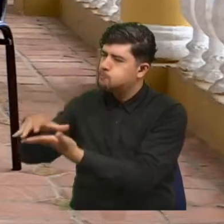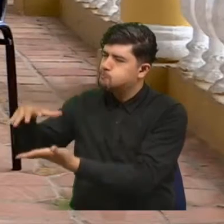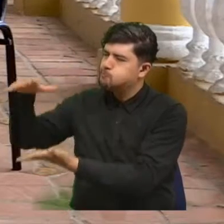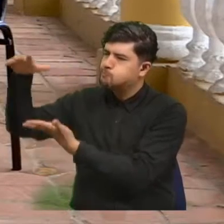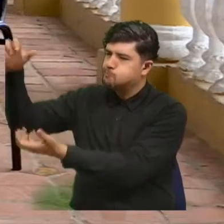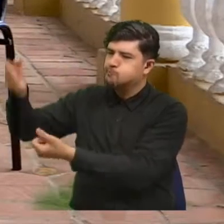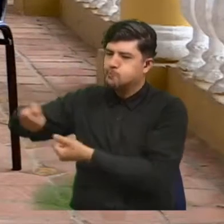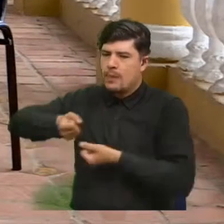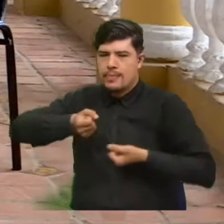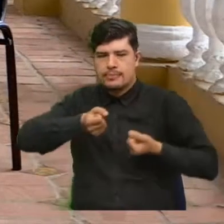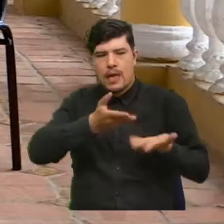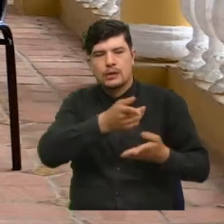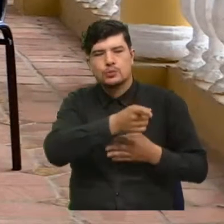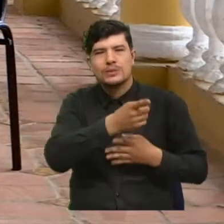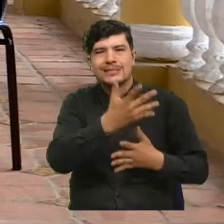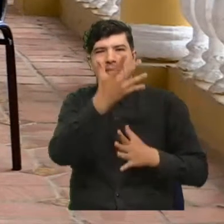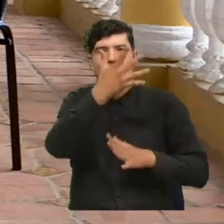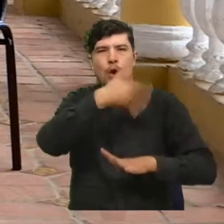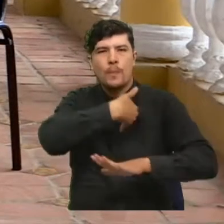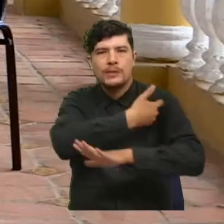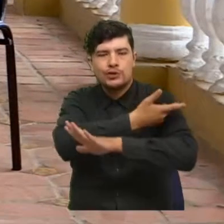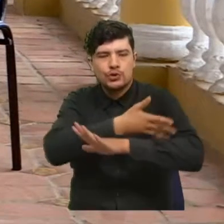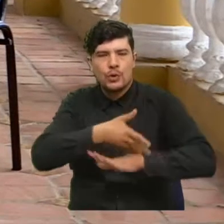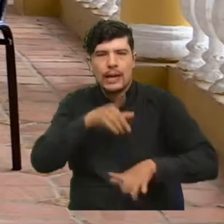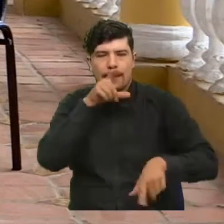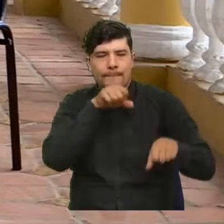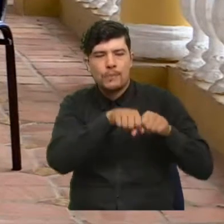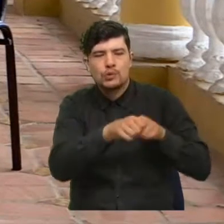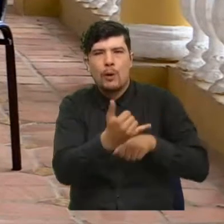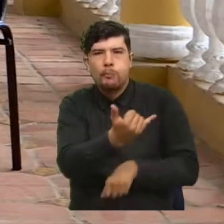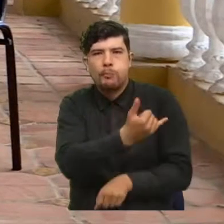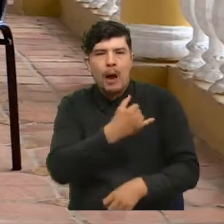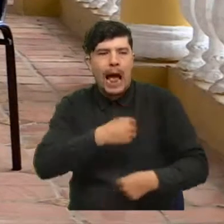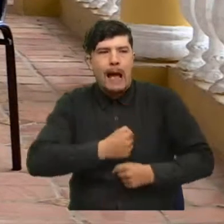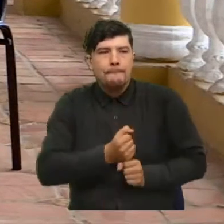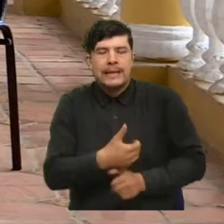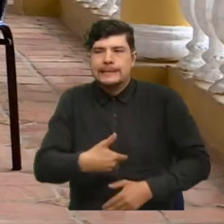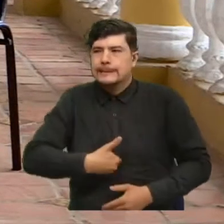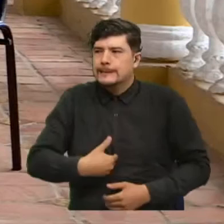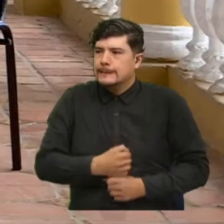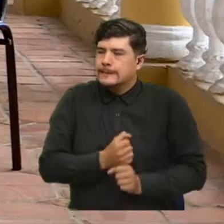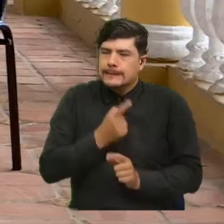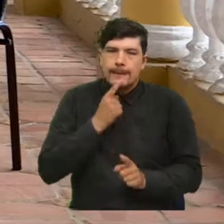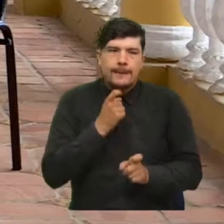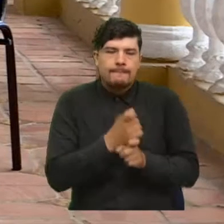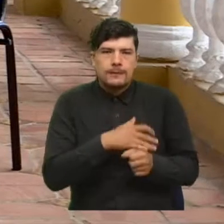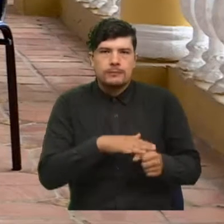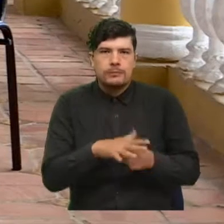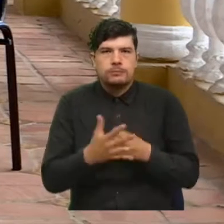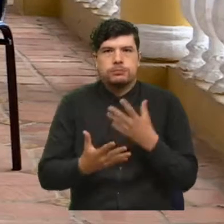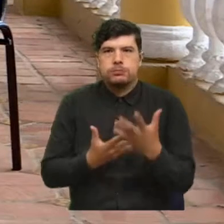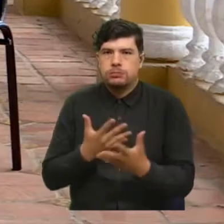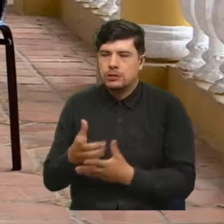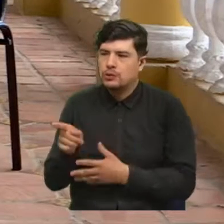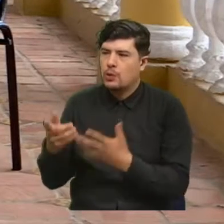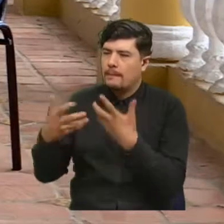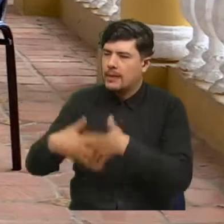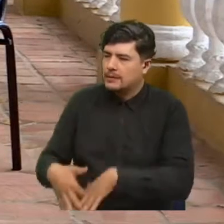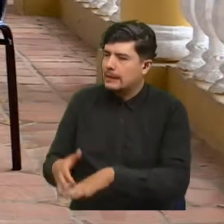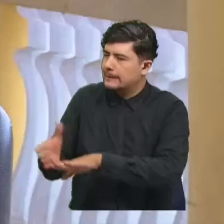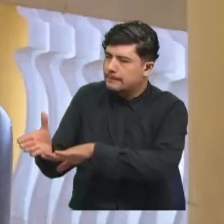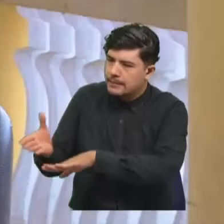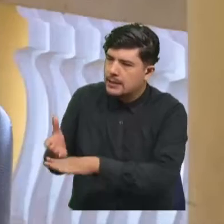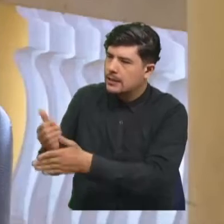pollos que hoy están a la deriva si desafortunadamente digamos los bloqueos todas estas afectaciones